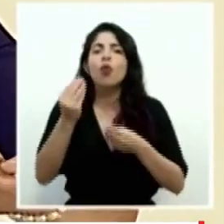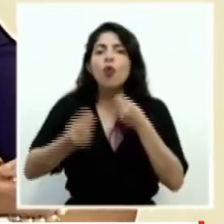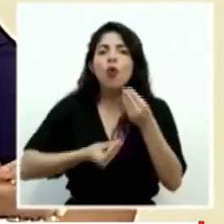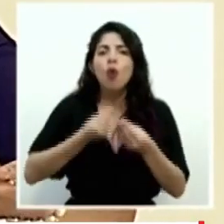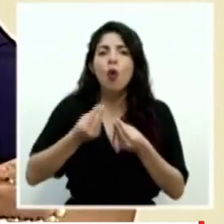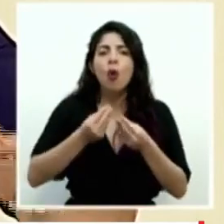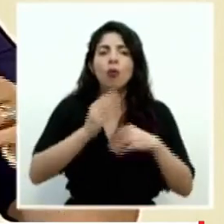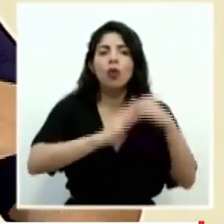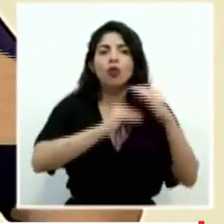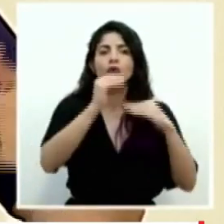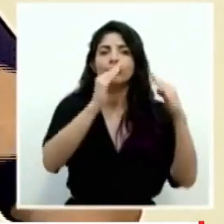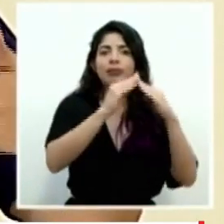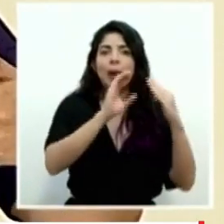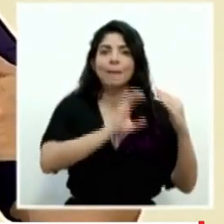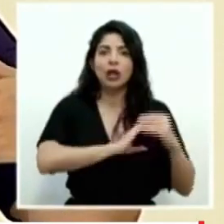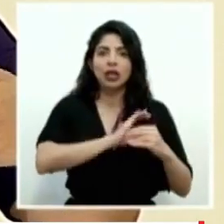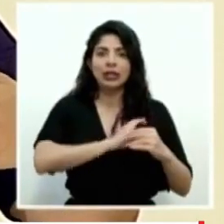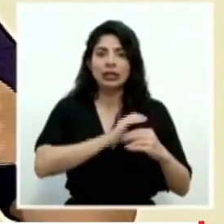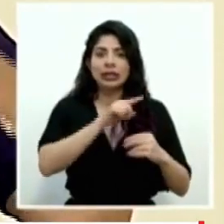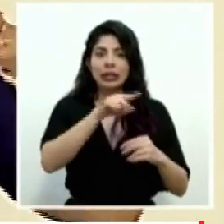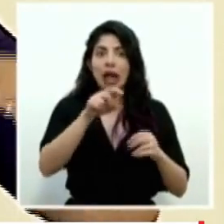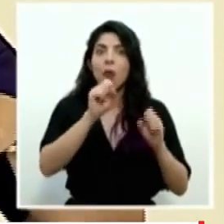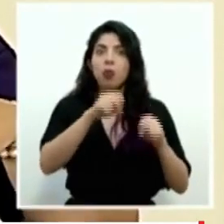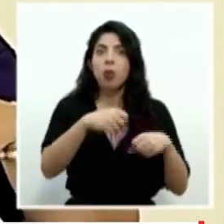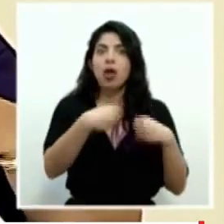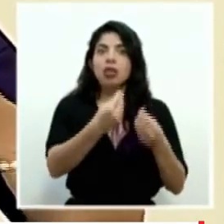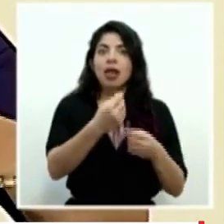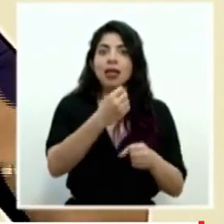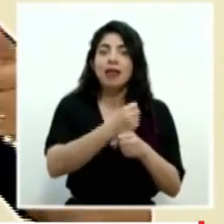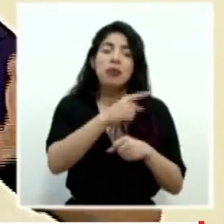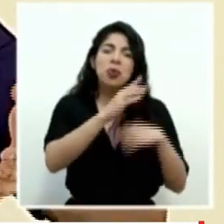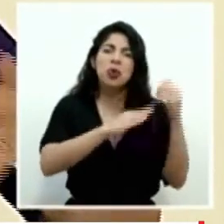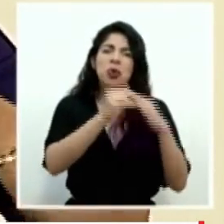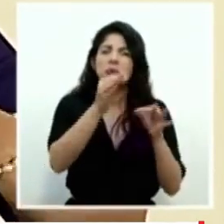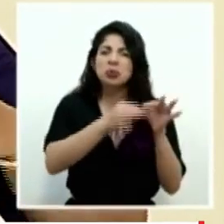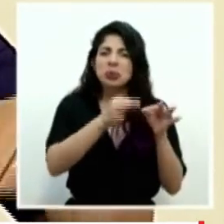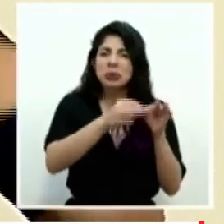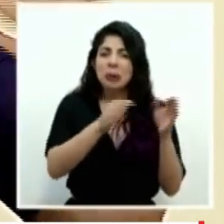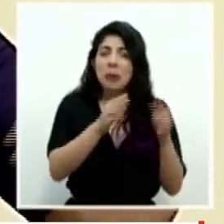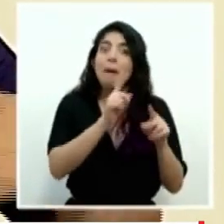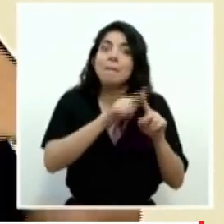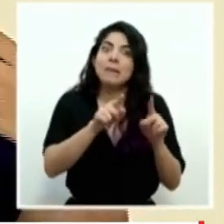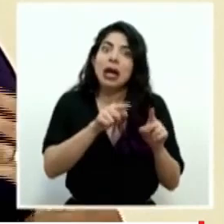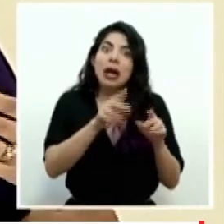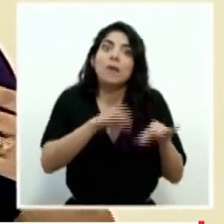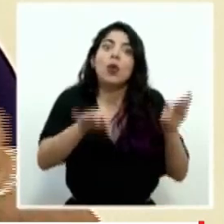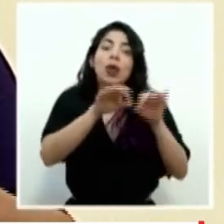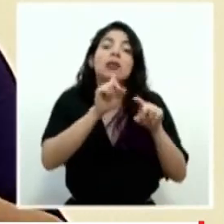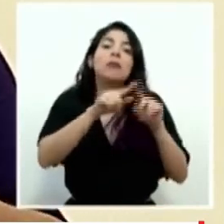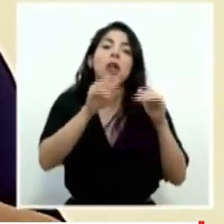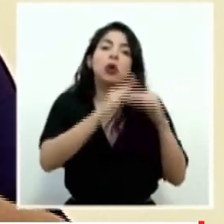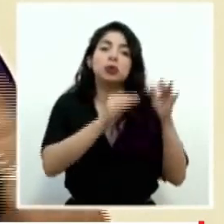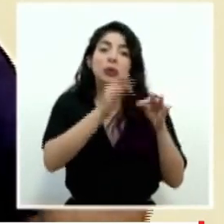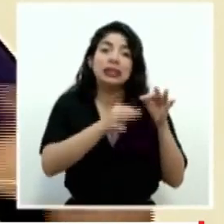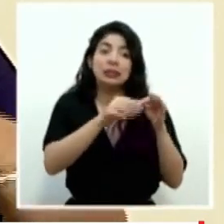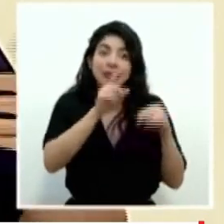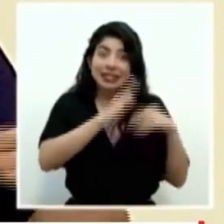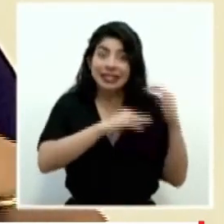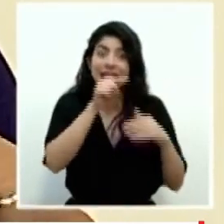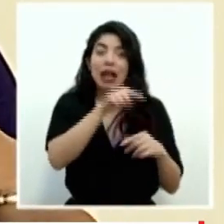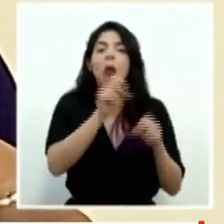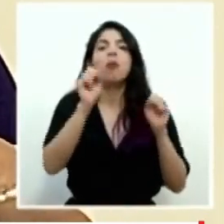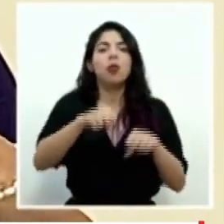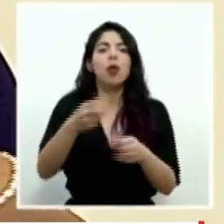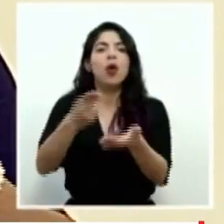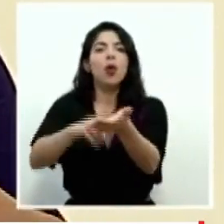hacer delegaciones de policía que también pudieran emplear, como son obras menores, vitales, pero menores en lo que requiere de infraestructura,